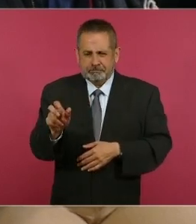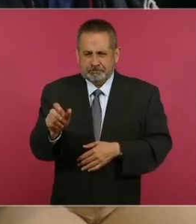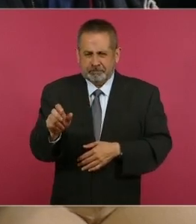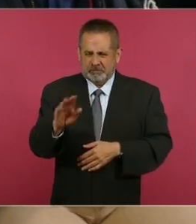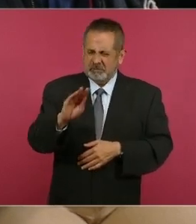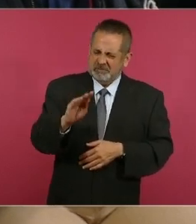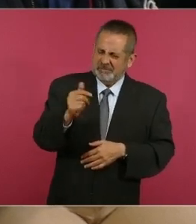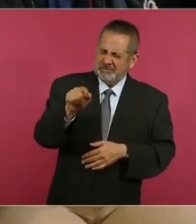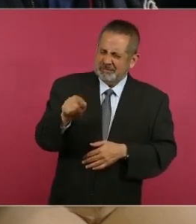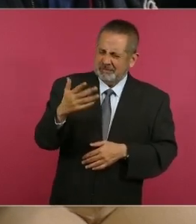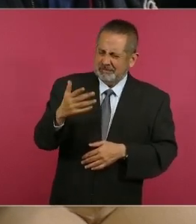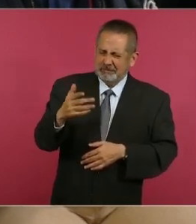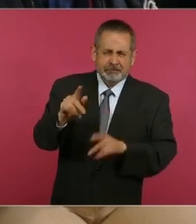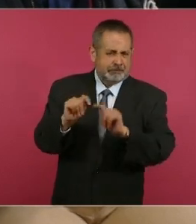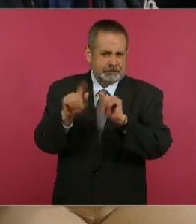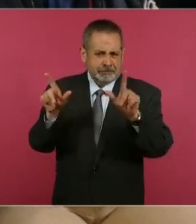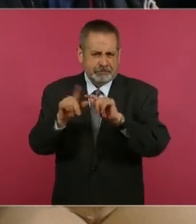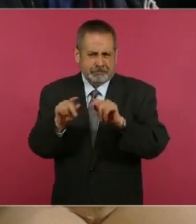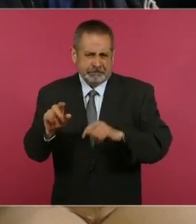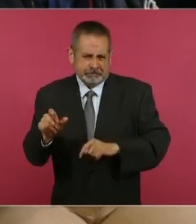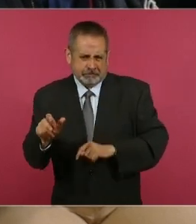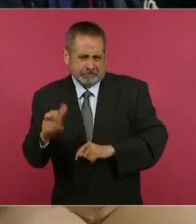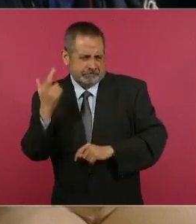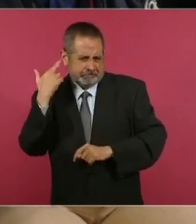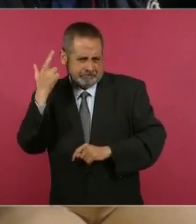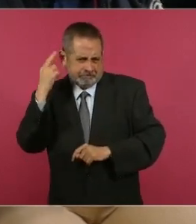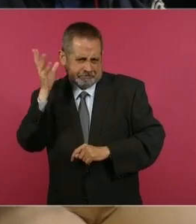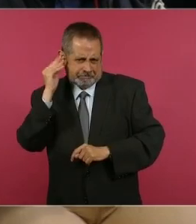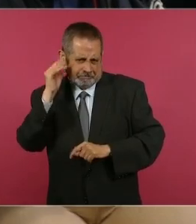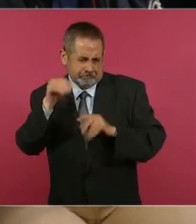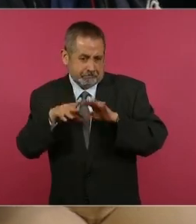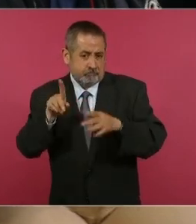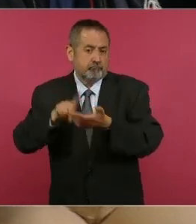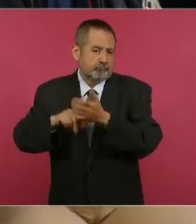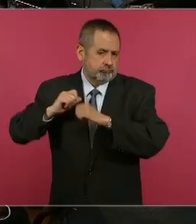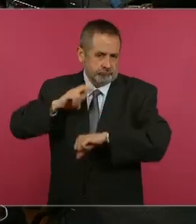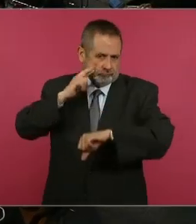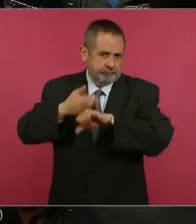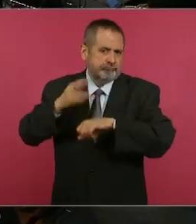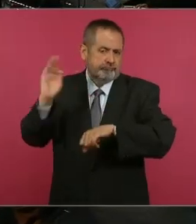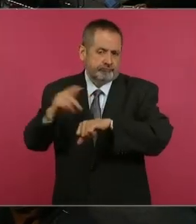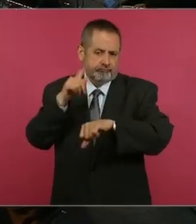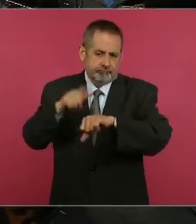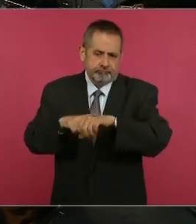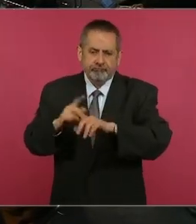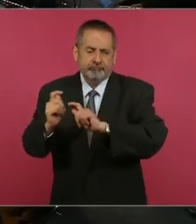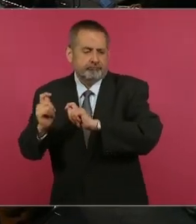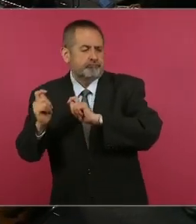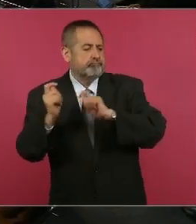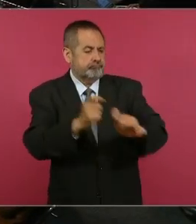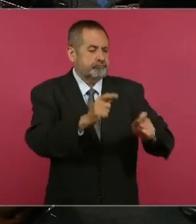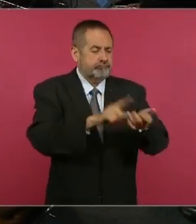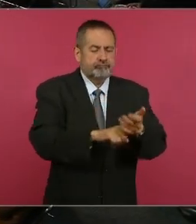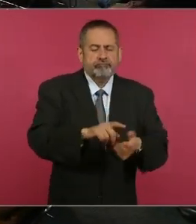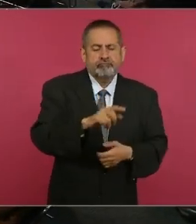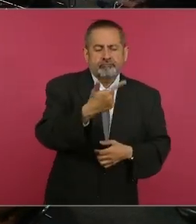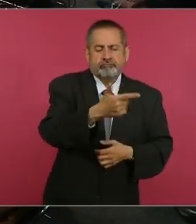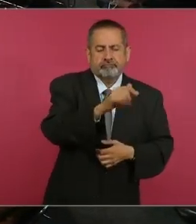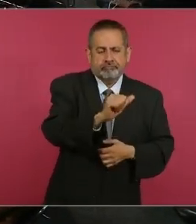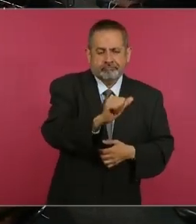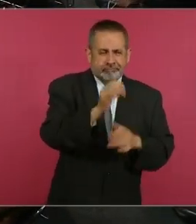Tlaxcala, que es una concesión federal, a AGEA